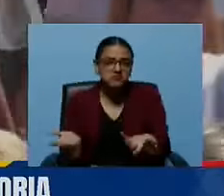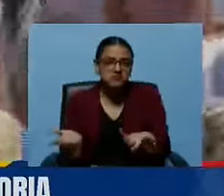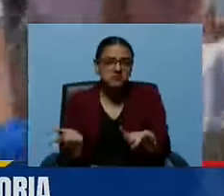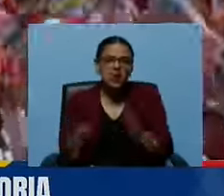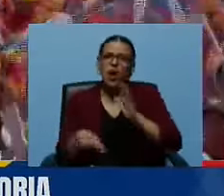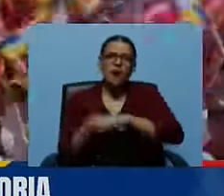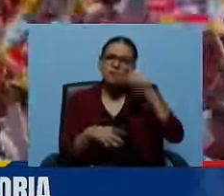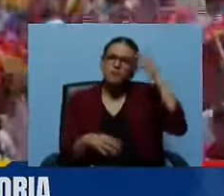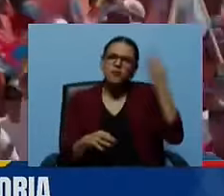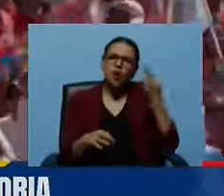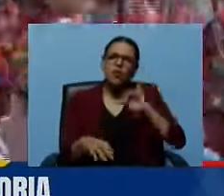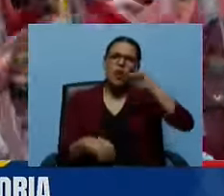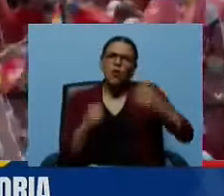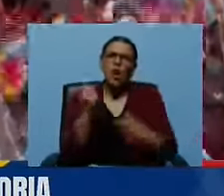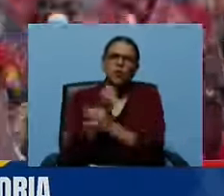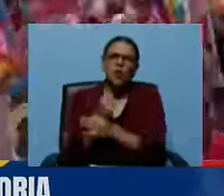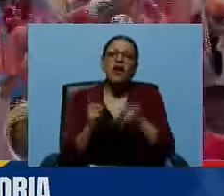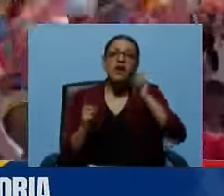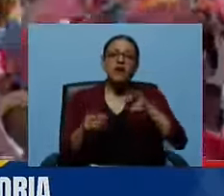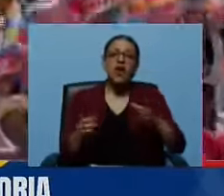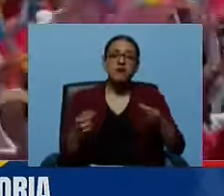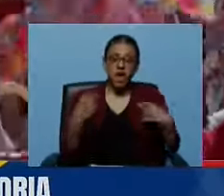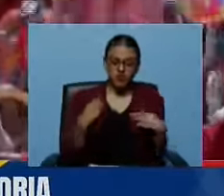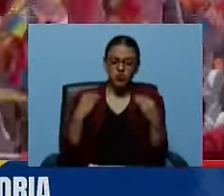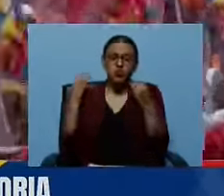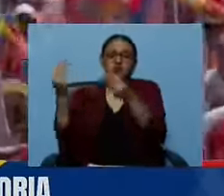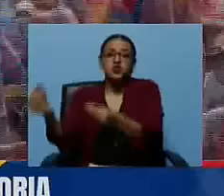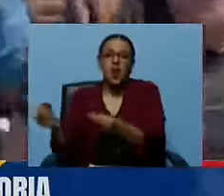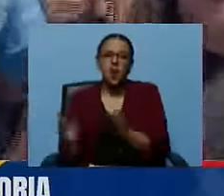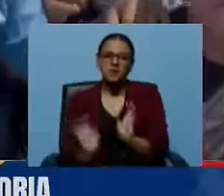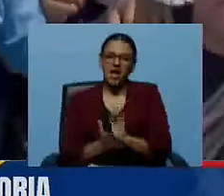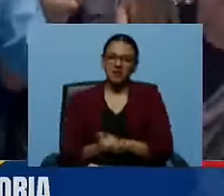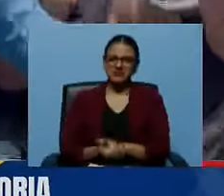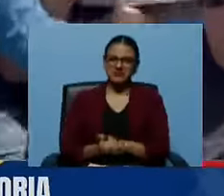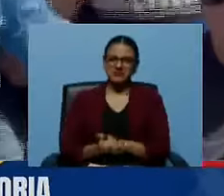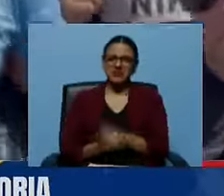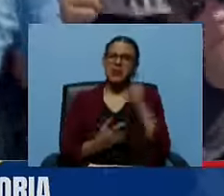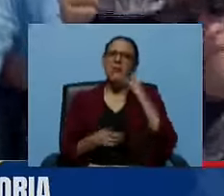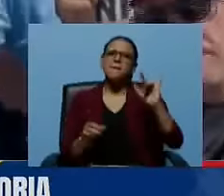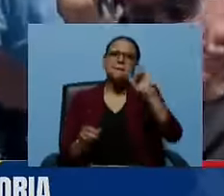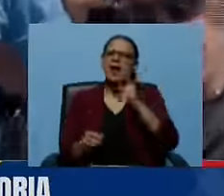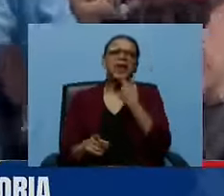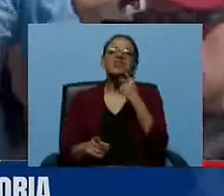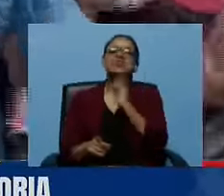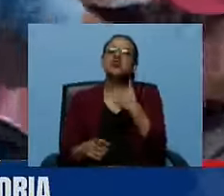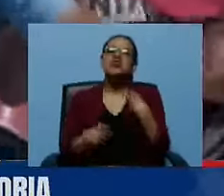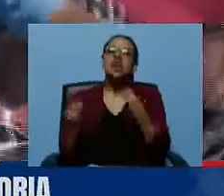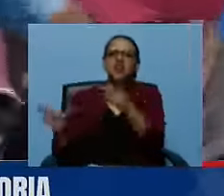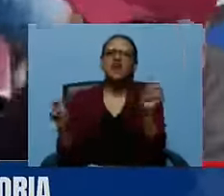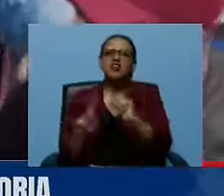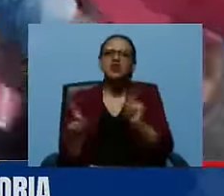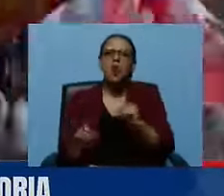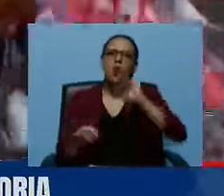Porque Guaidó le tiene que transmitir la banda. Parece que se está negando.